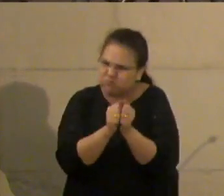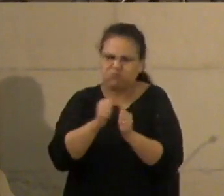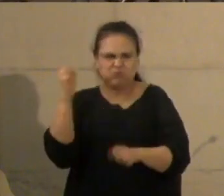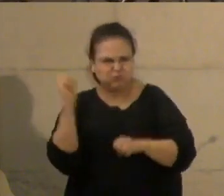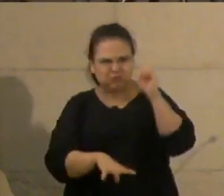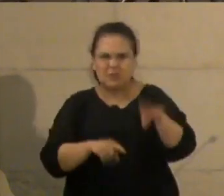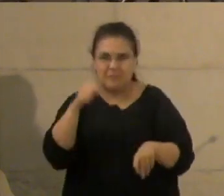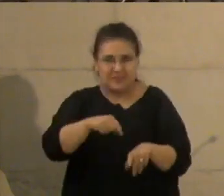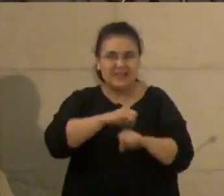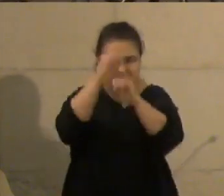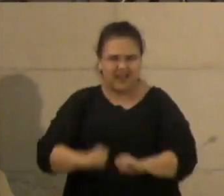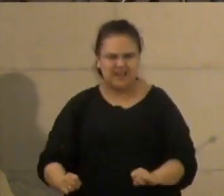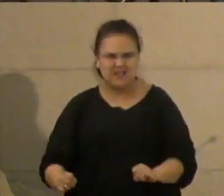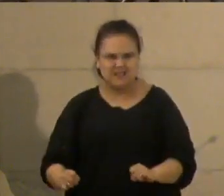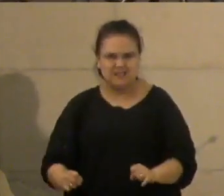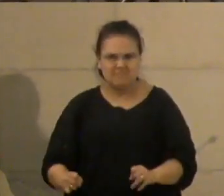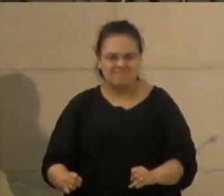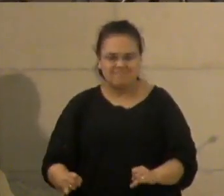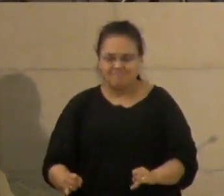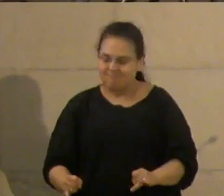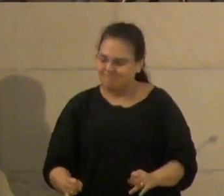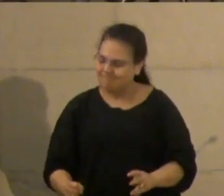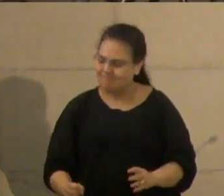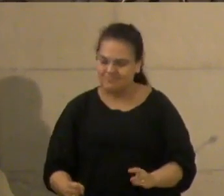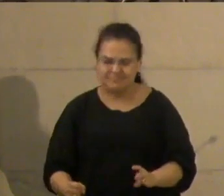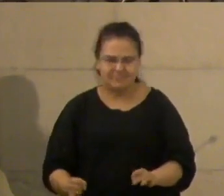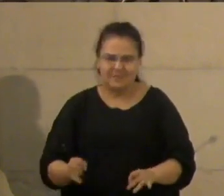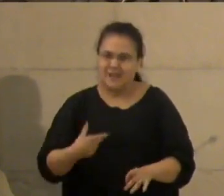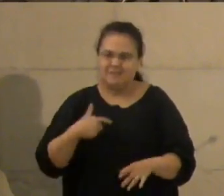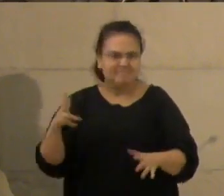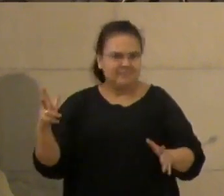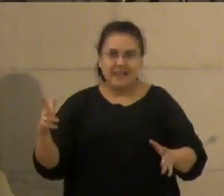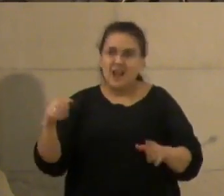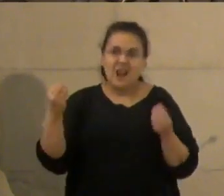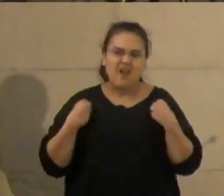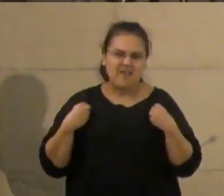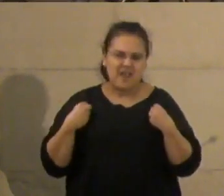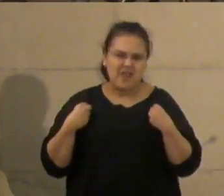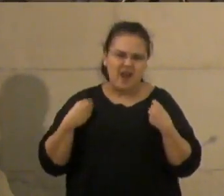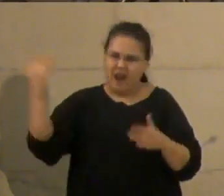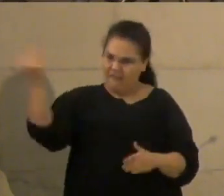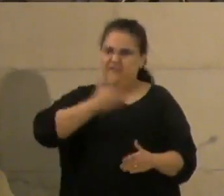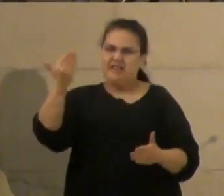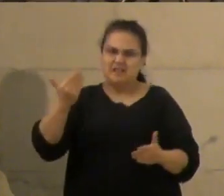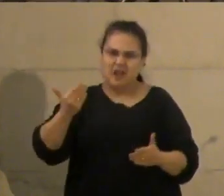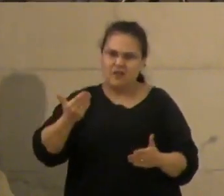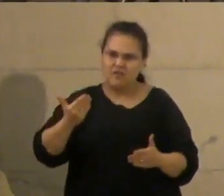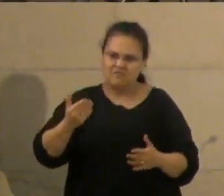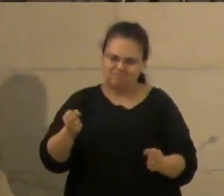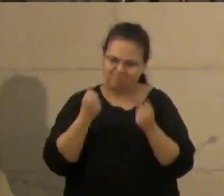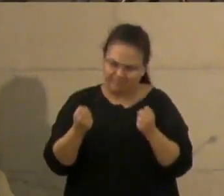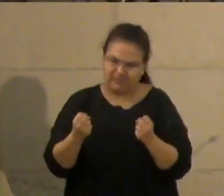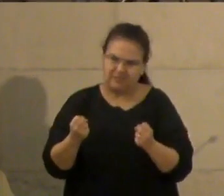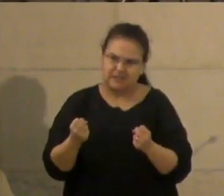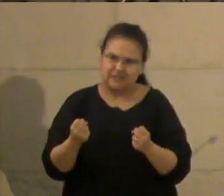que esta crisis, y no podemos ocultarlo, nos da de lleno en la vida. Piedras que nos